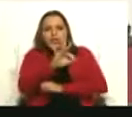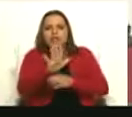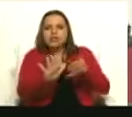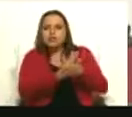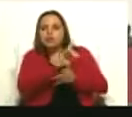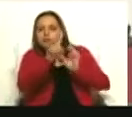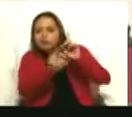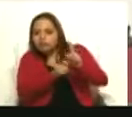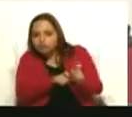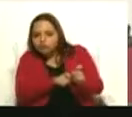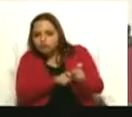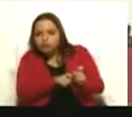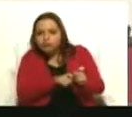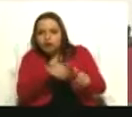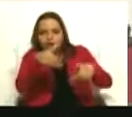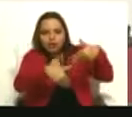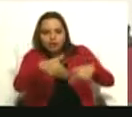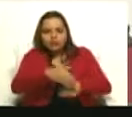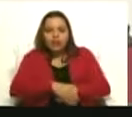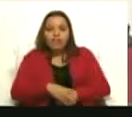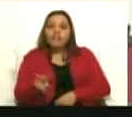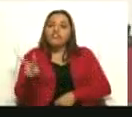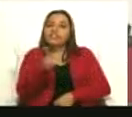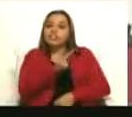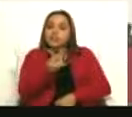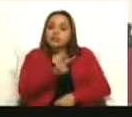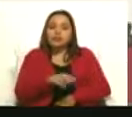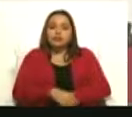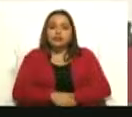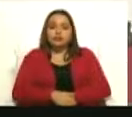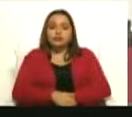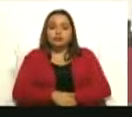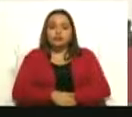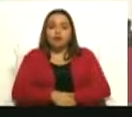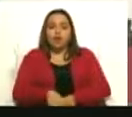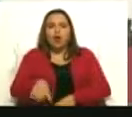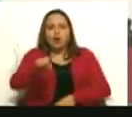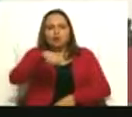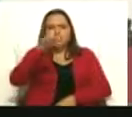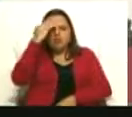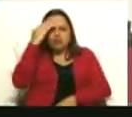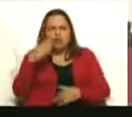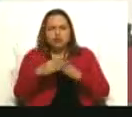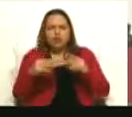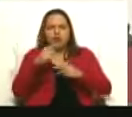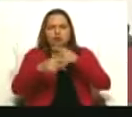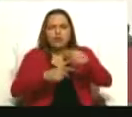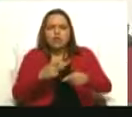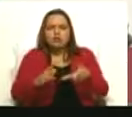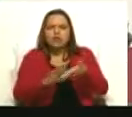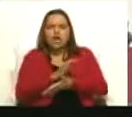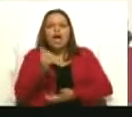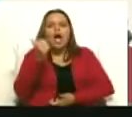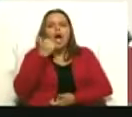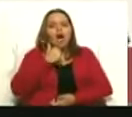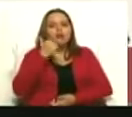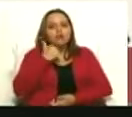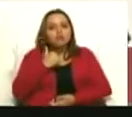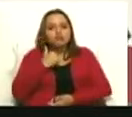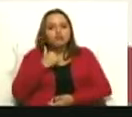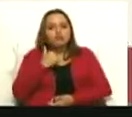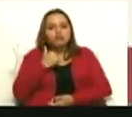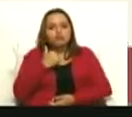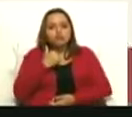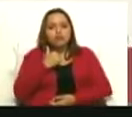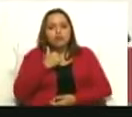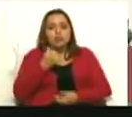consultivo. Venezuela, ustedes saben todo lo que fue el proceso del fraude en el laudo